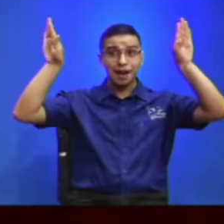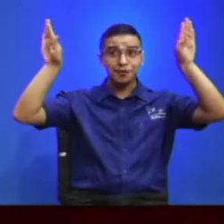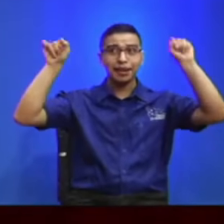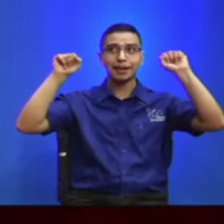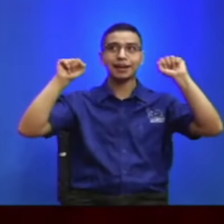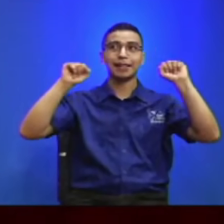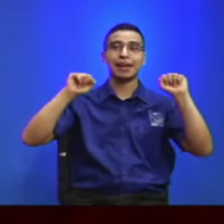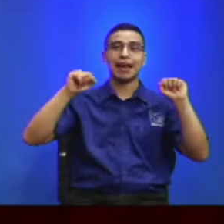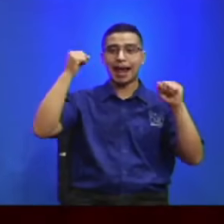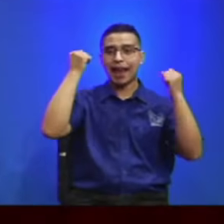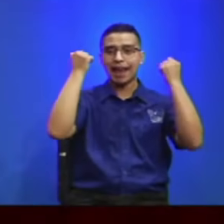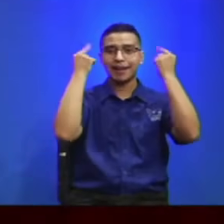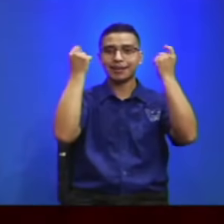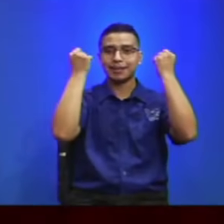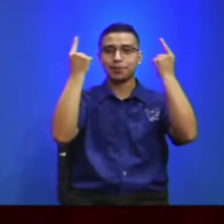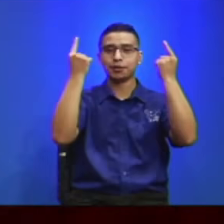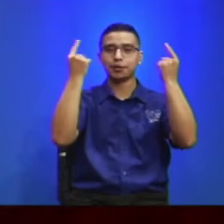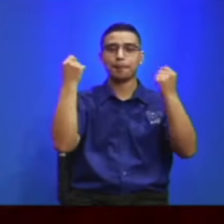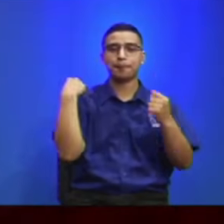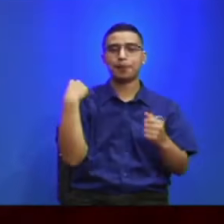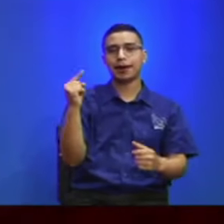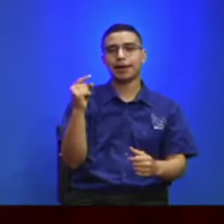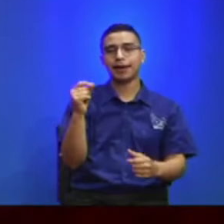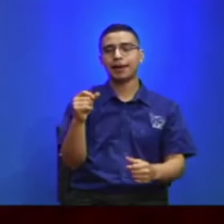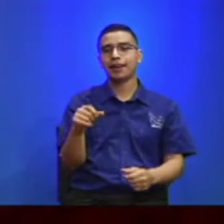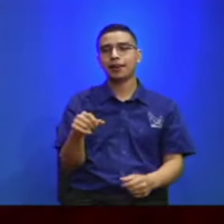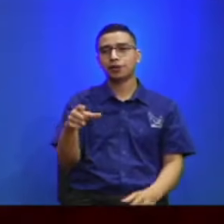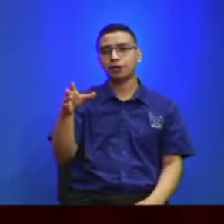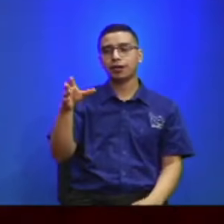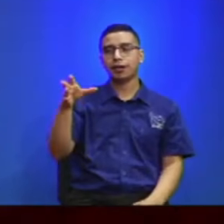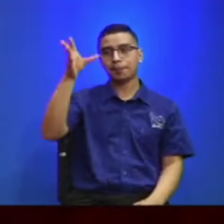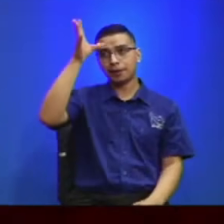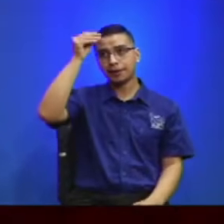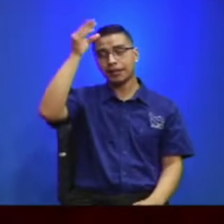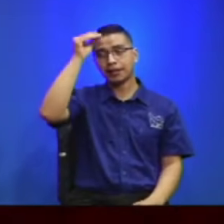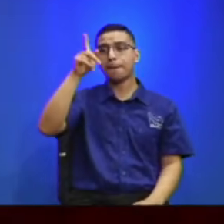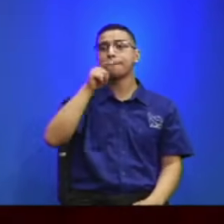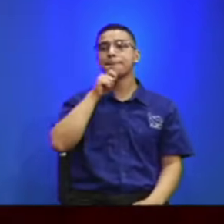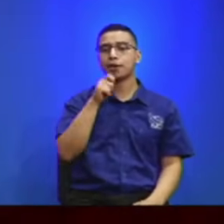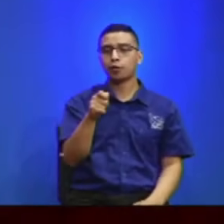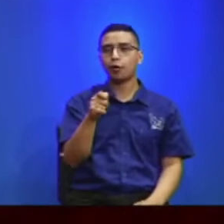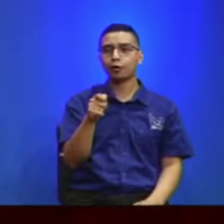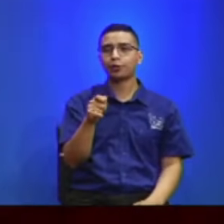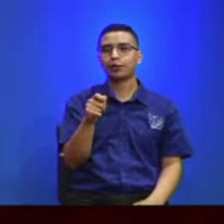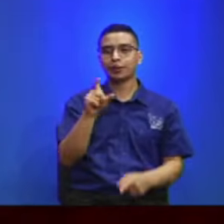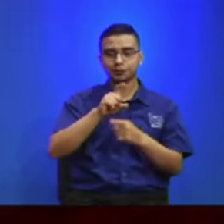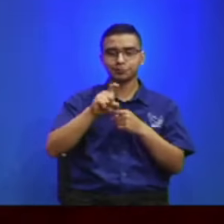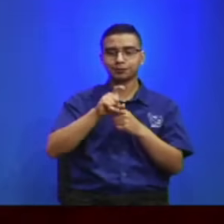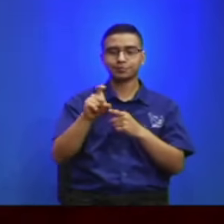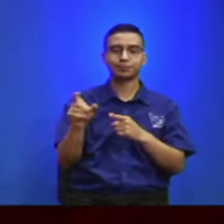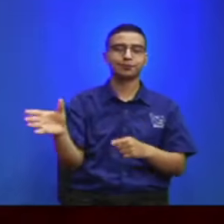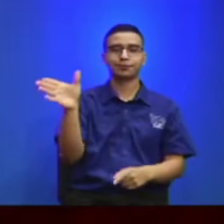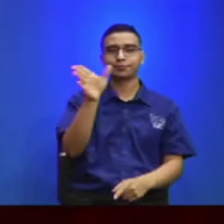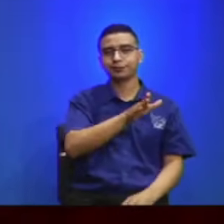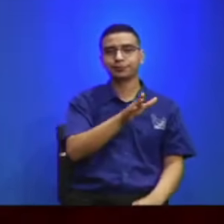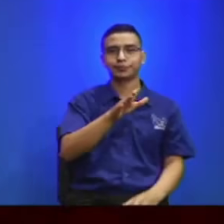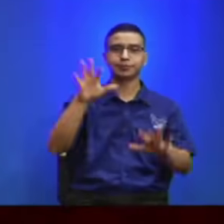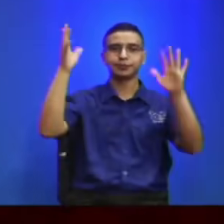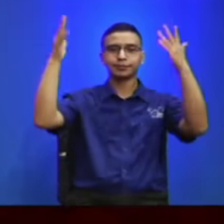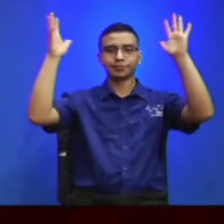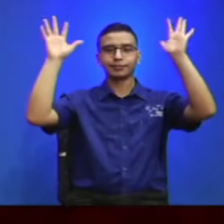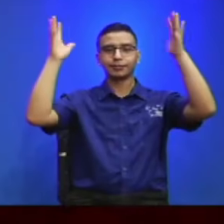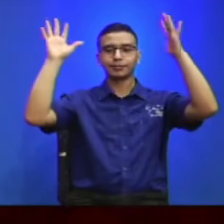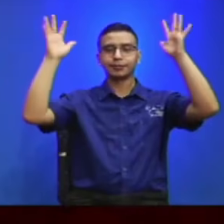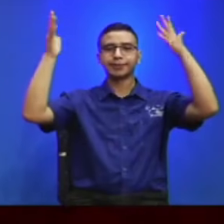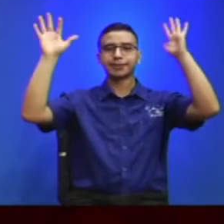licencia para que puedas entrar ahí cuantos quieren deleitarse en la vida en abundancia que viene de cristo jesús del un aplauso rey solo quiero leer